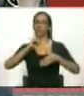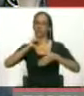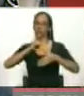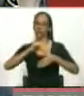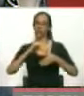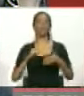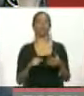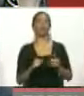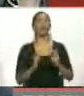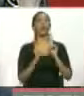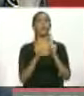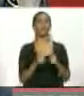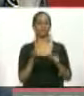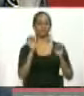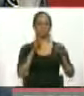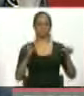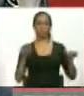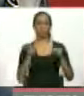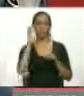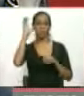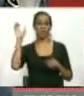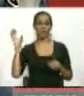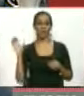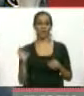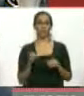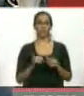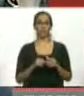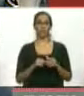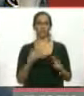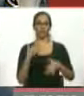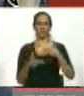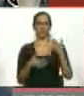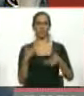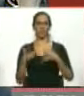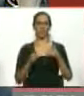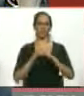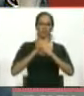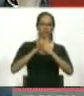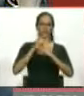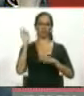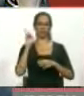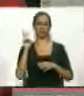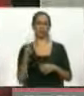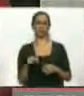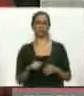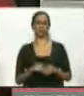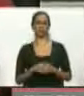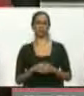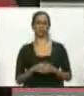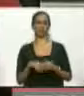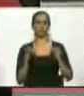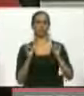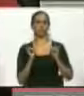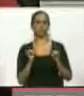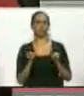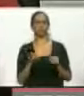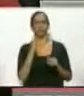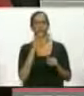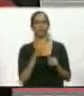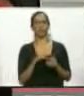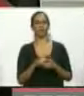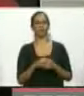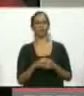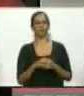comenzó a sembrar en muchos estos países esos sentimientos anti venezolanos así mismo es bueno bueno vamos con